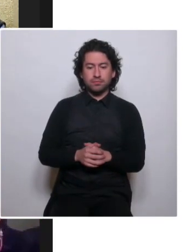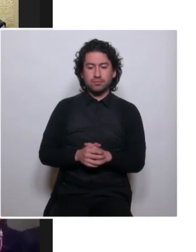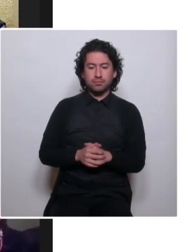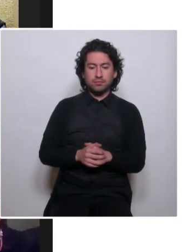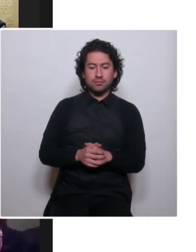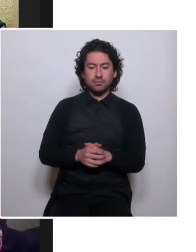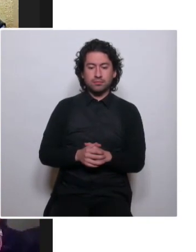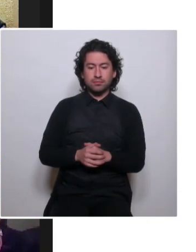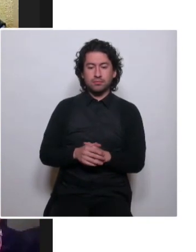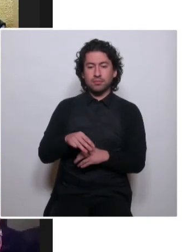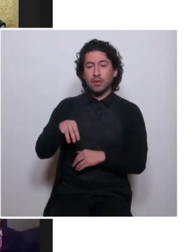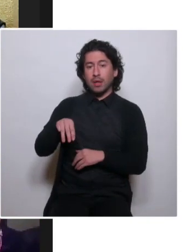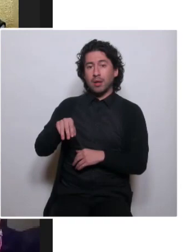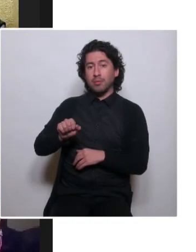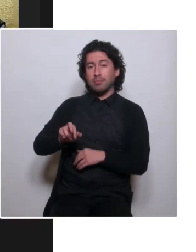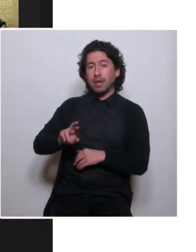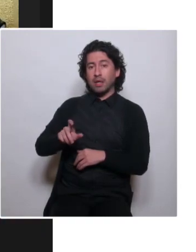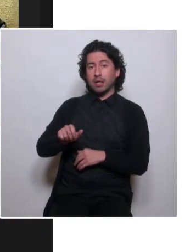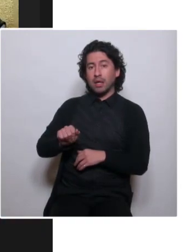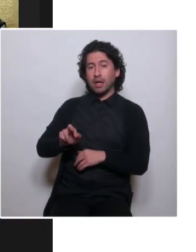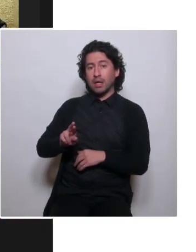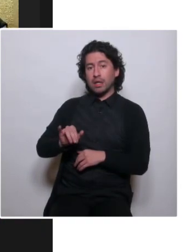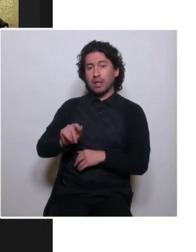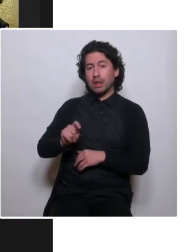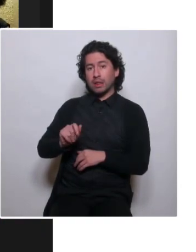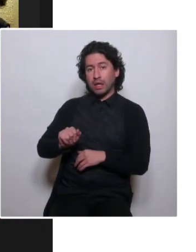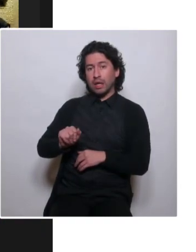Convencional Margarita Vargas.